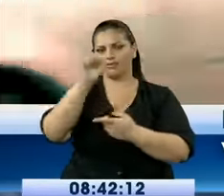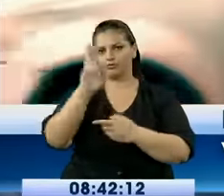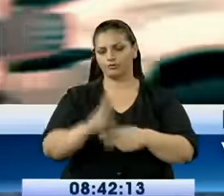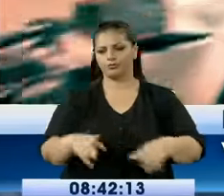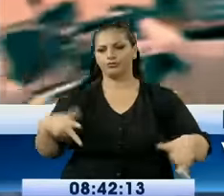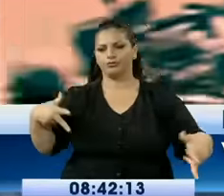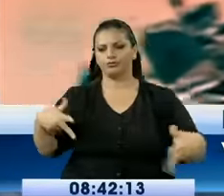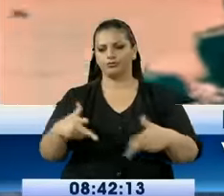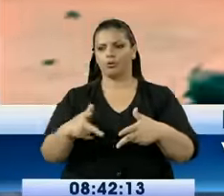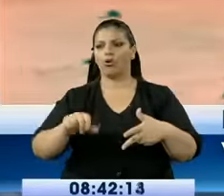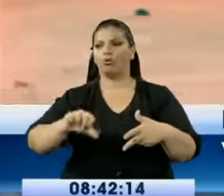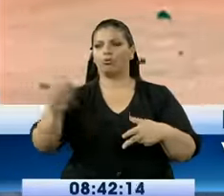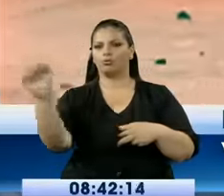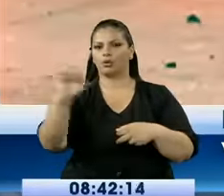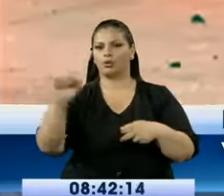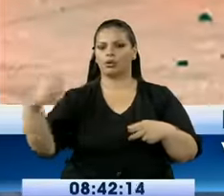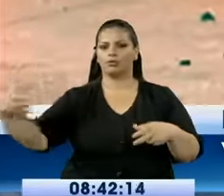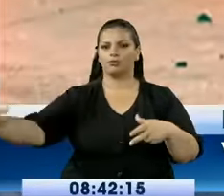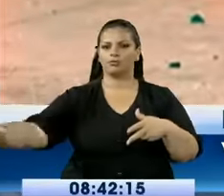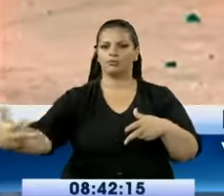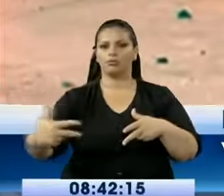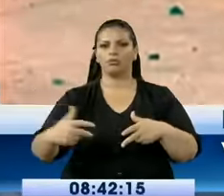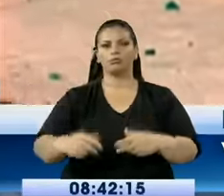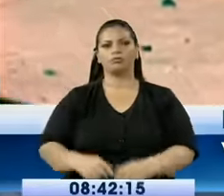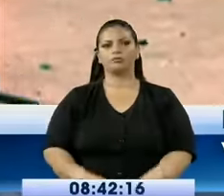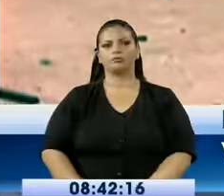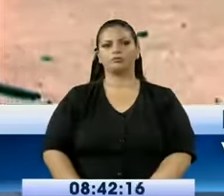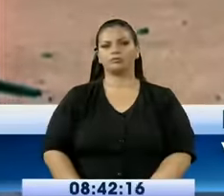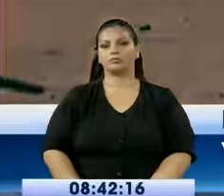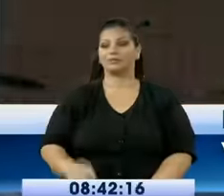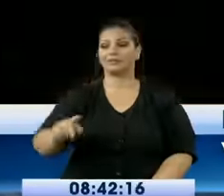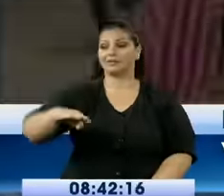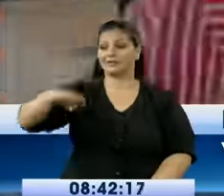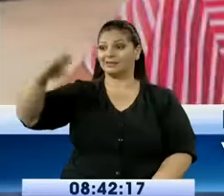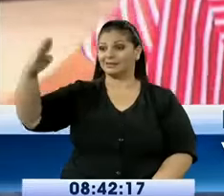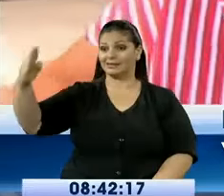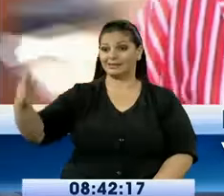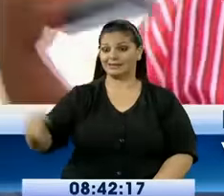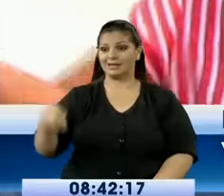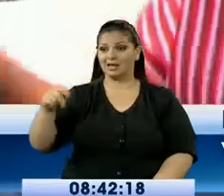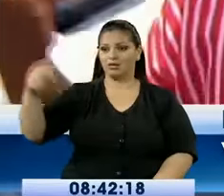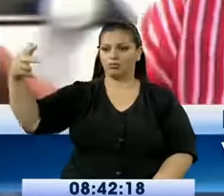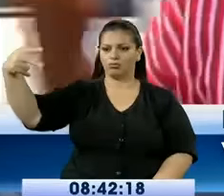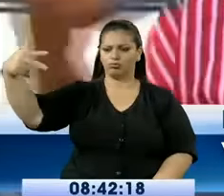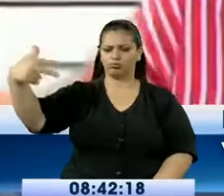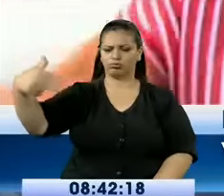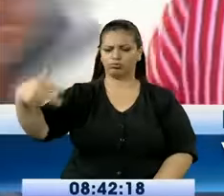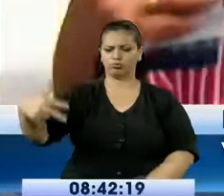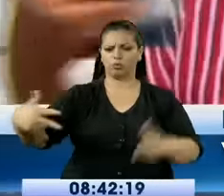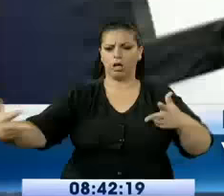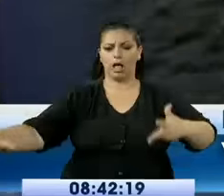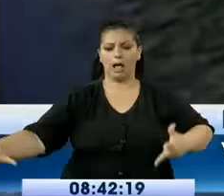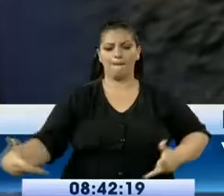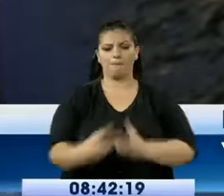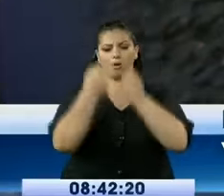otro vehículo, bajando supuestamente a gran velocidad. Yo venía en mi lado, en mi línea, en mi